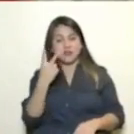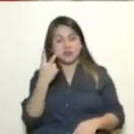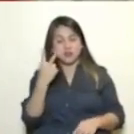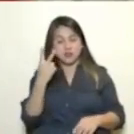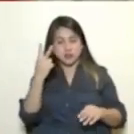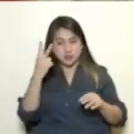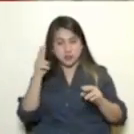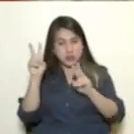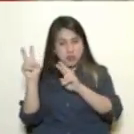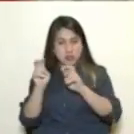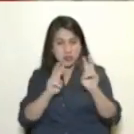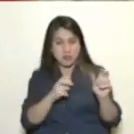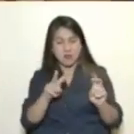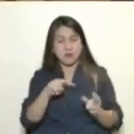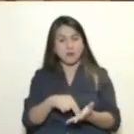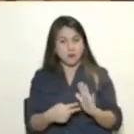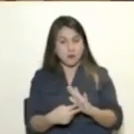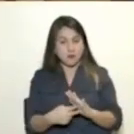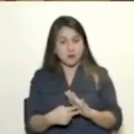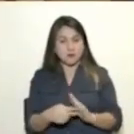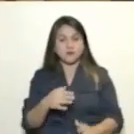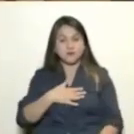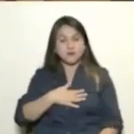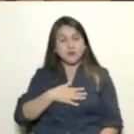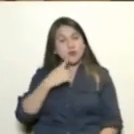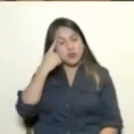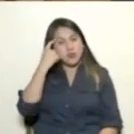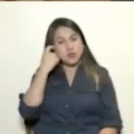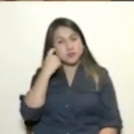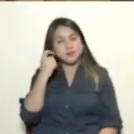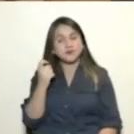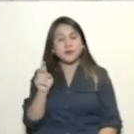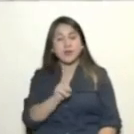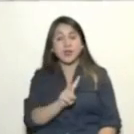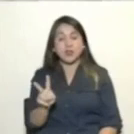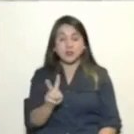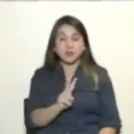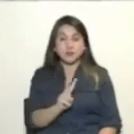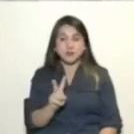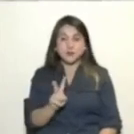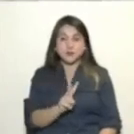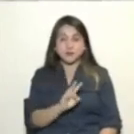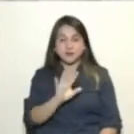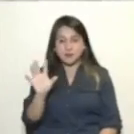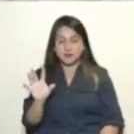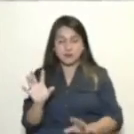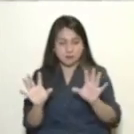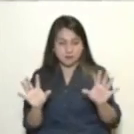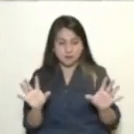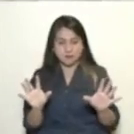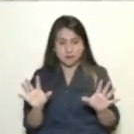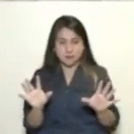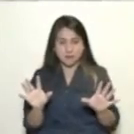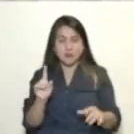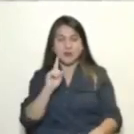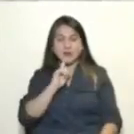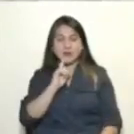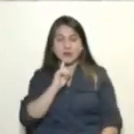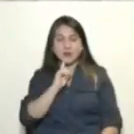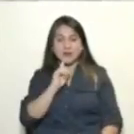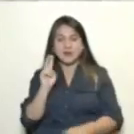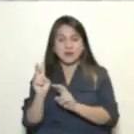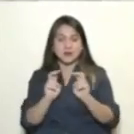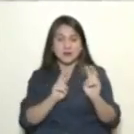dimensiones de la crisis. Yo creo que ambas dimensiones presentan